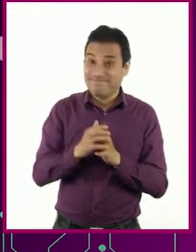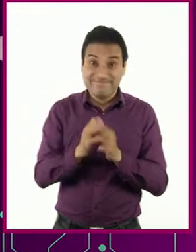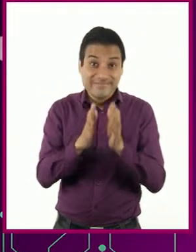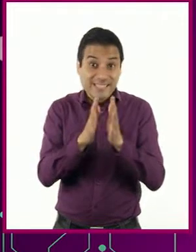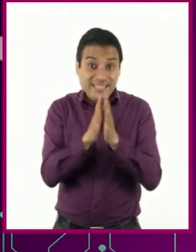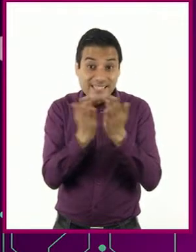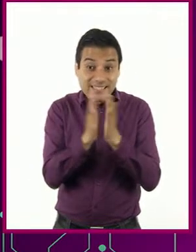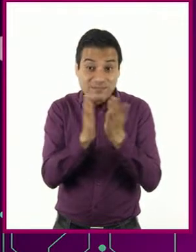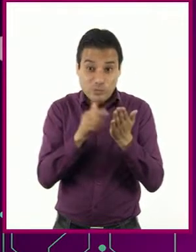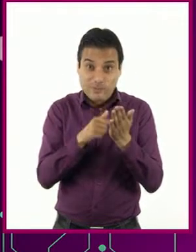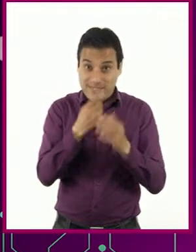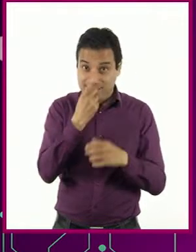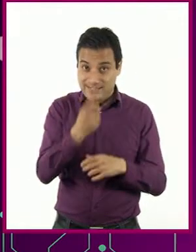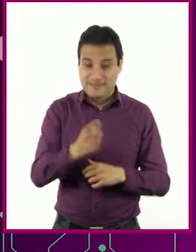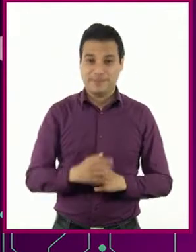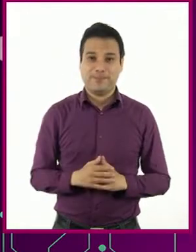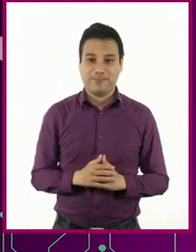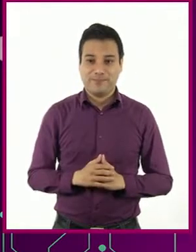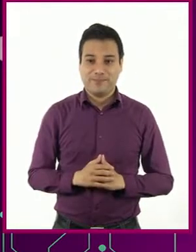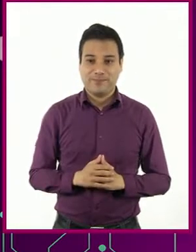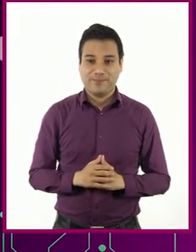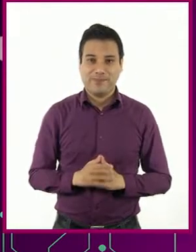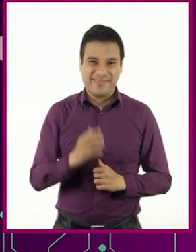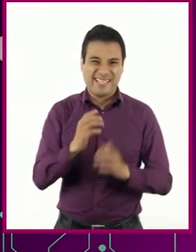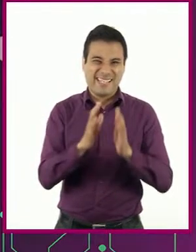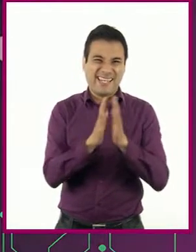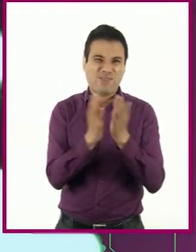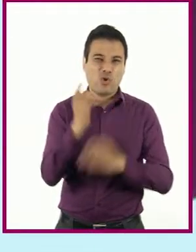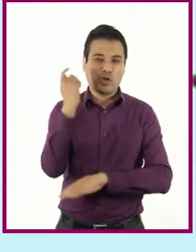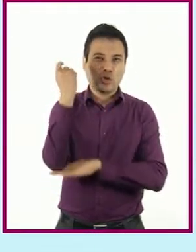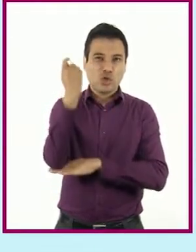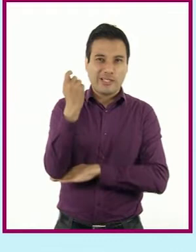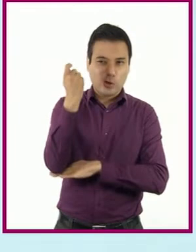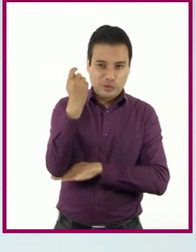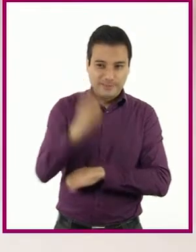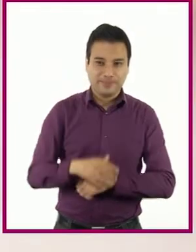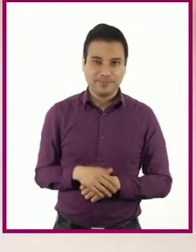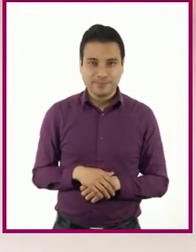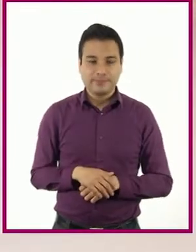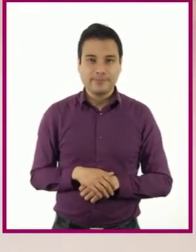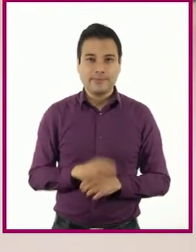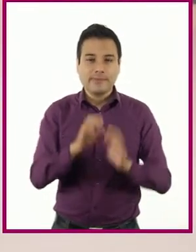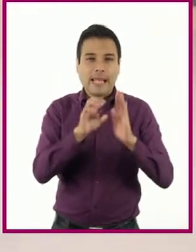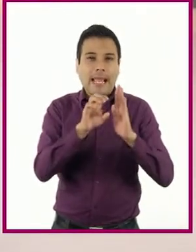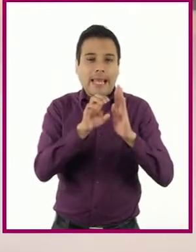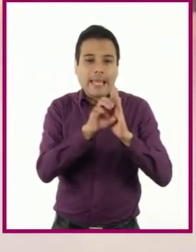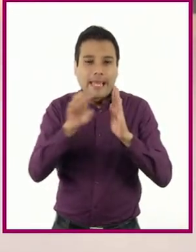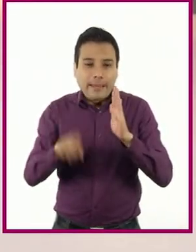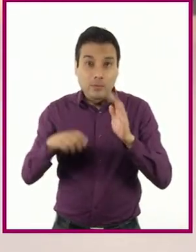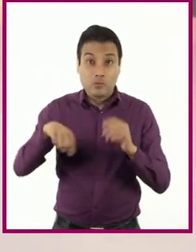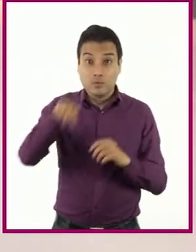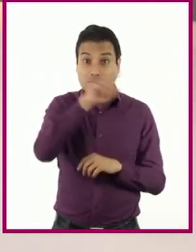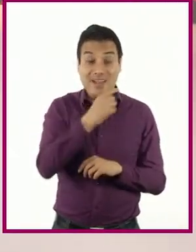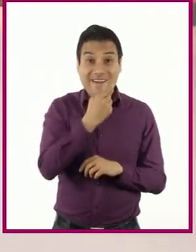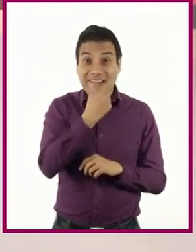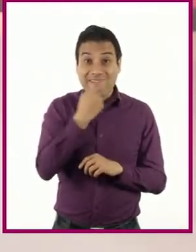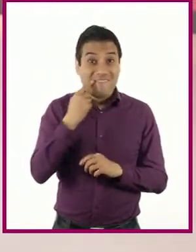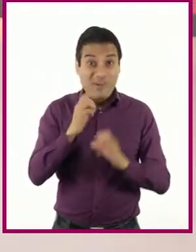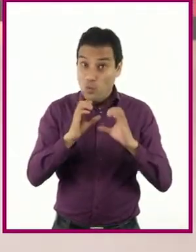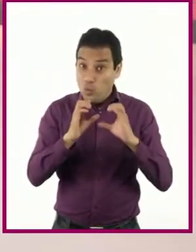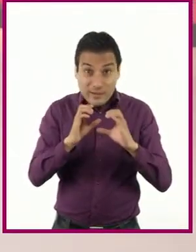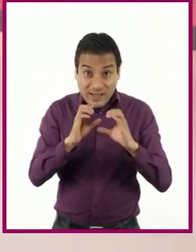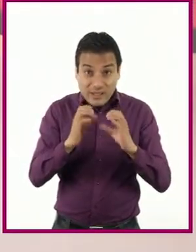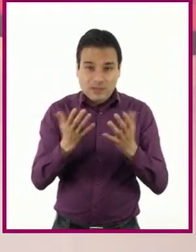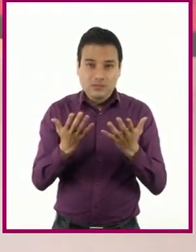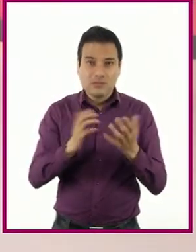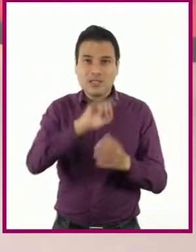Quijote de la Mancha. Esto quiere decir que si no cuidamos nuestra dentadura, la ingesta de alimentos se complicaría